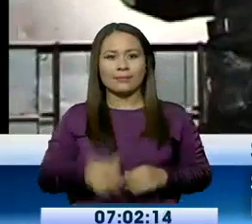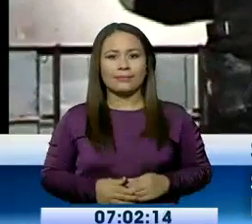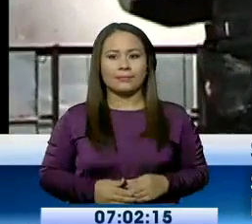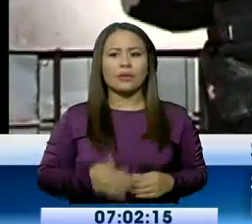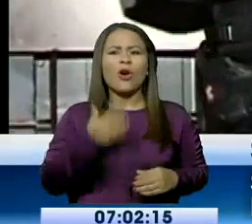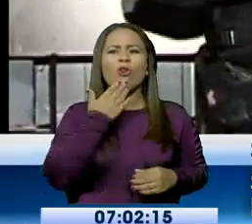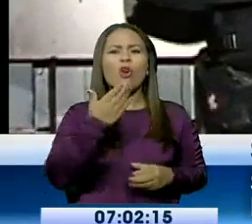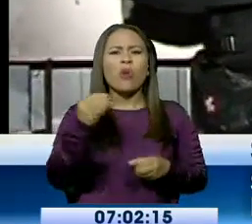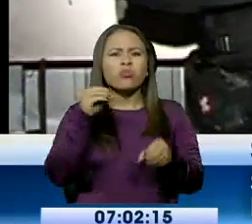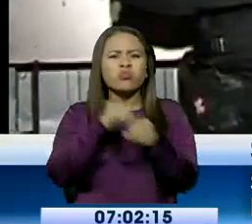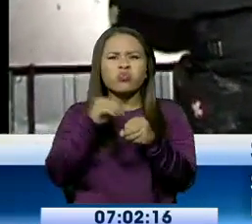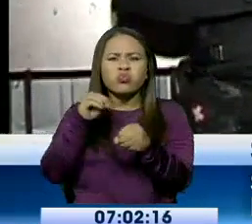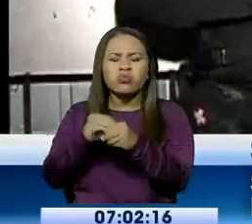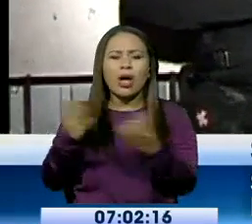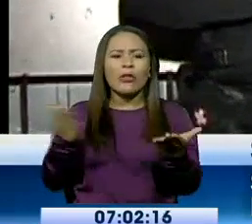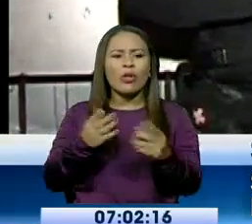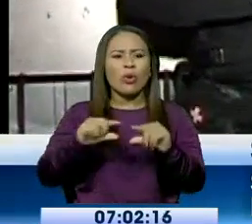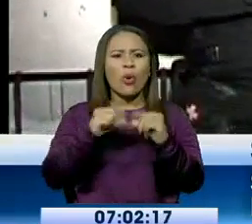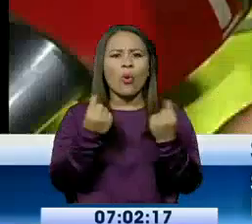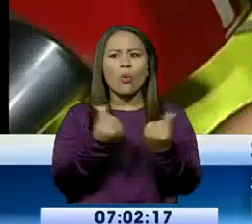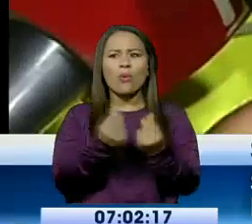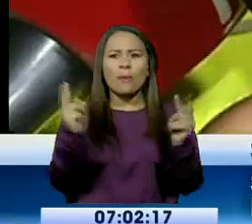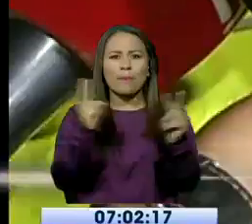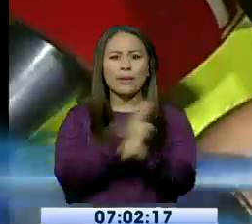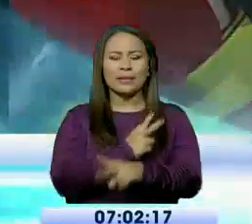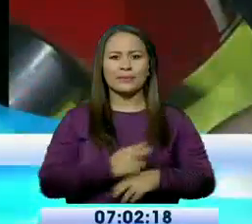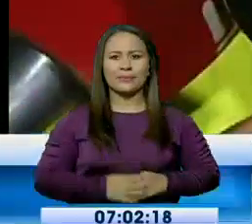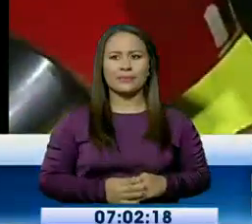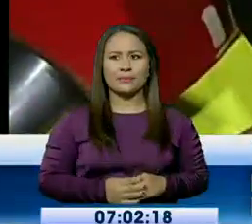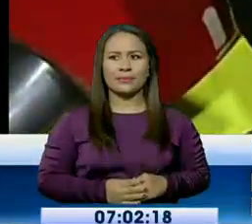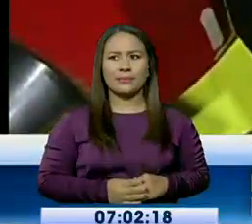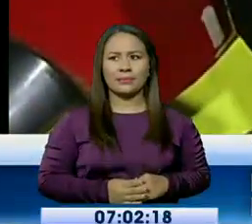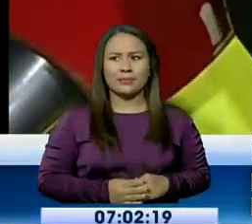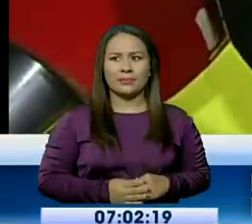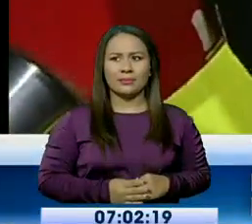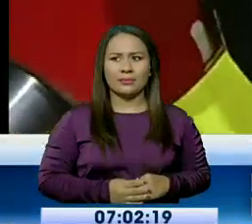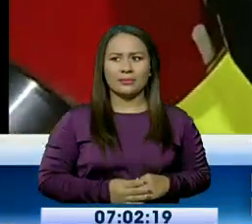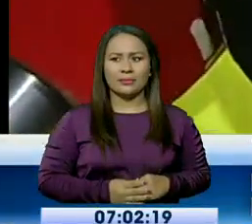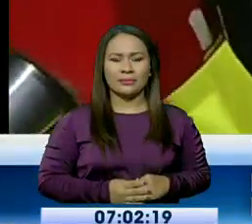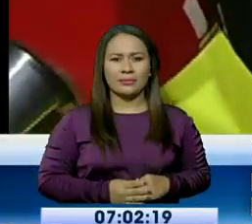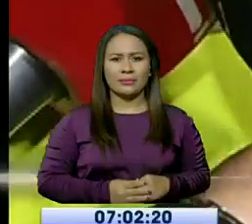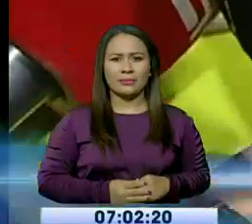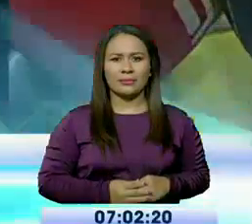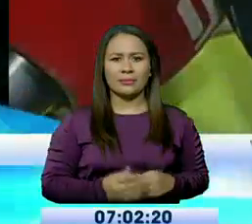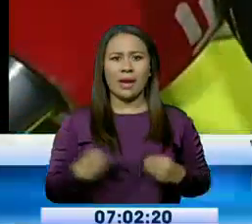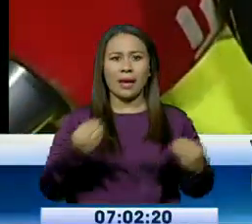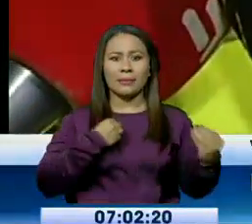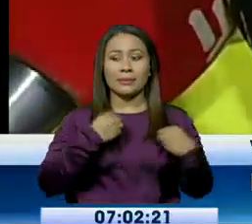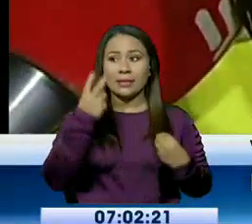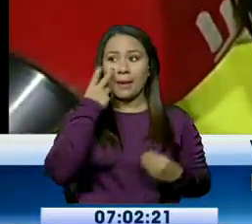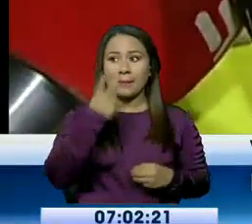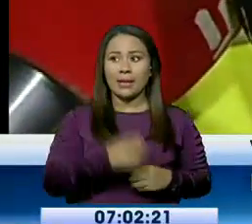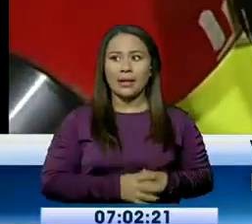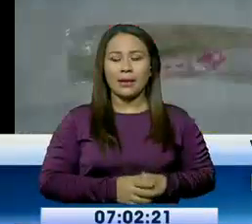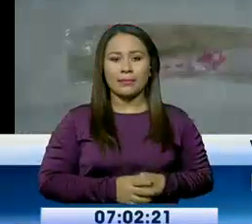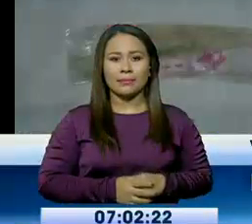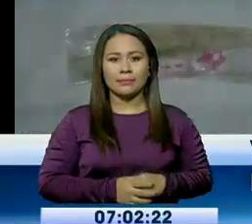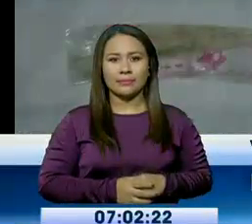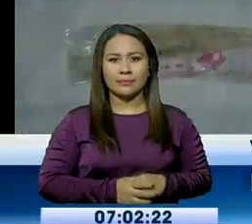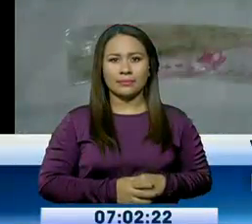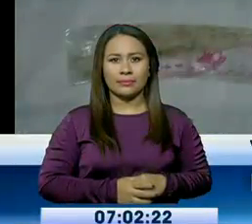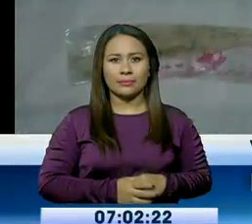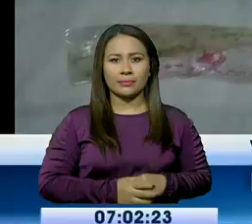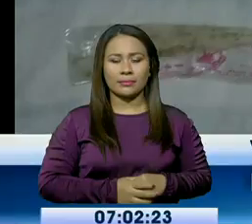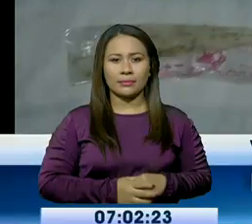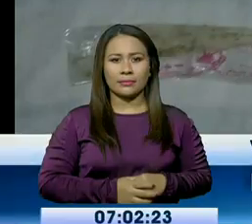estaba estructurada la organización. El alcaloide viene asimismo a través de lo que son encomiendas en personas que viajan en